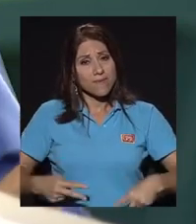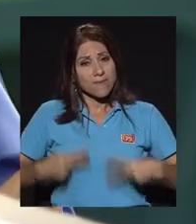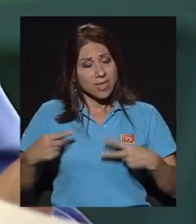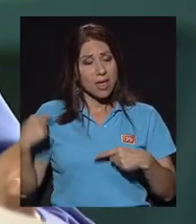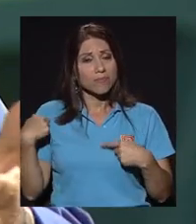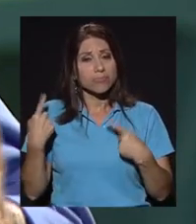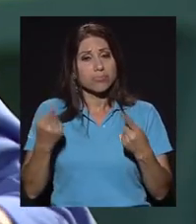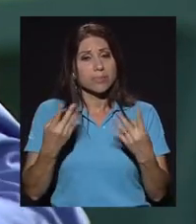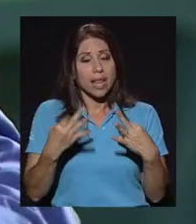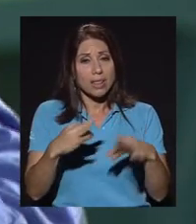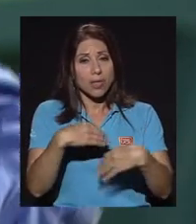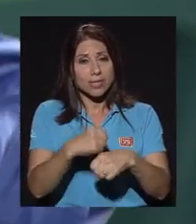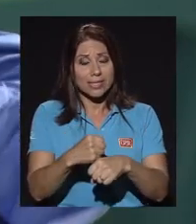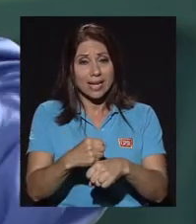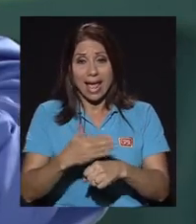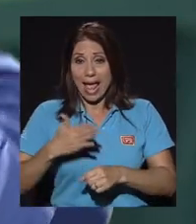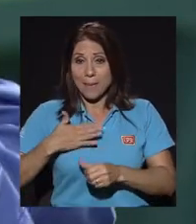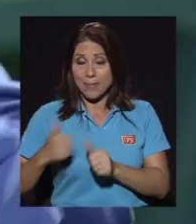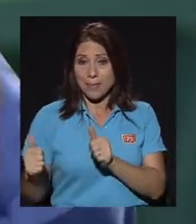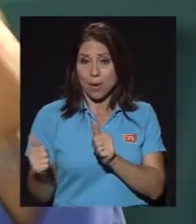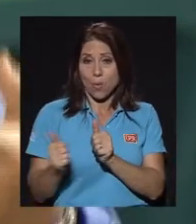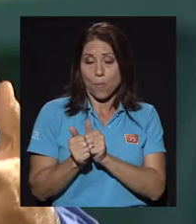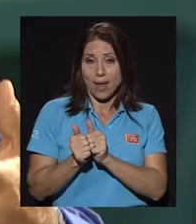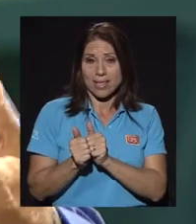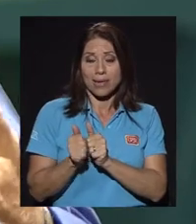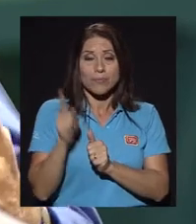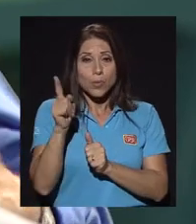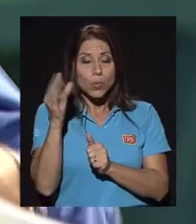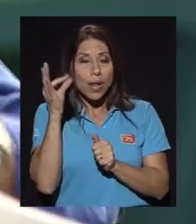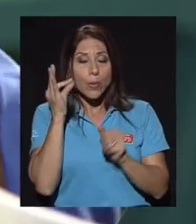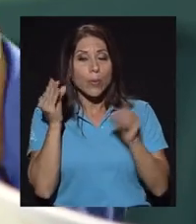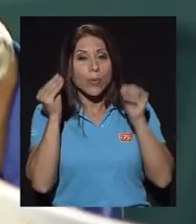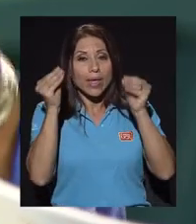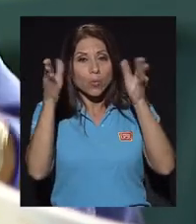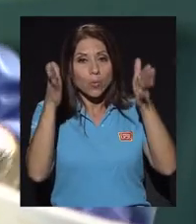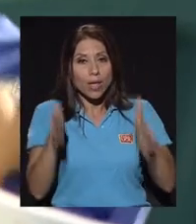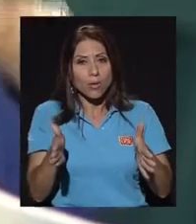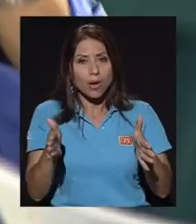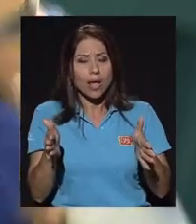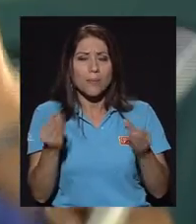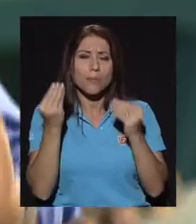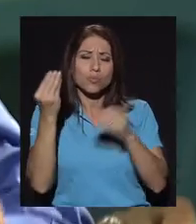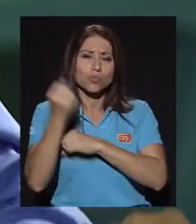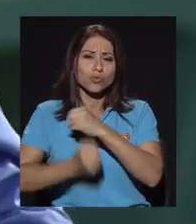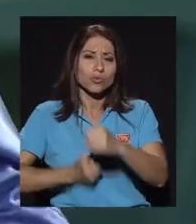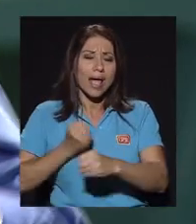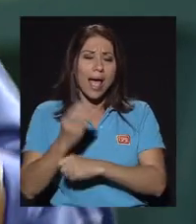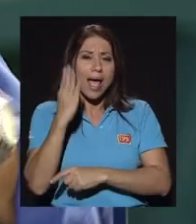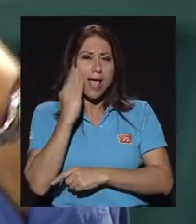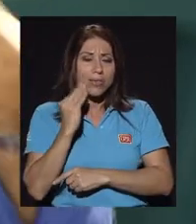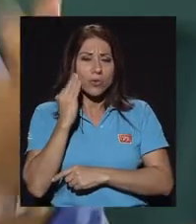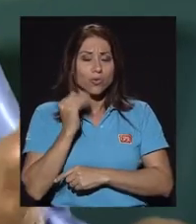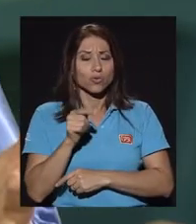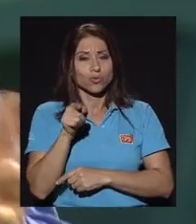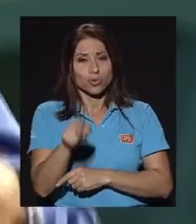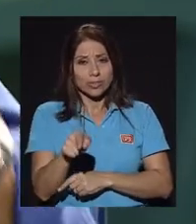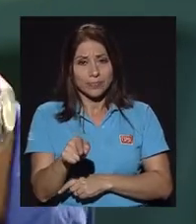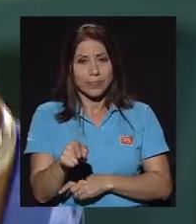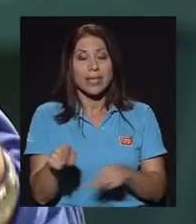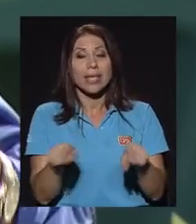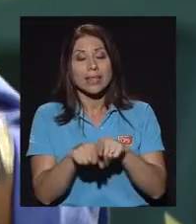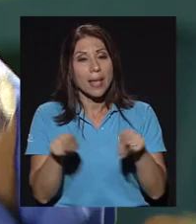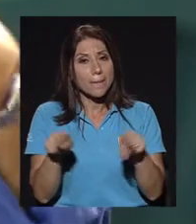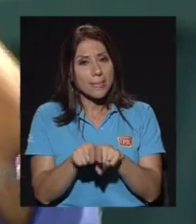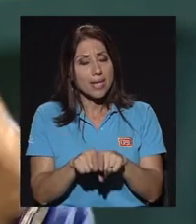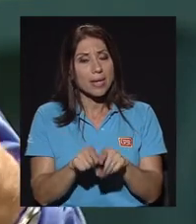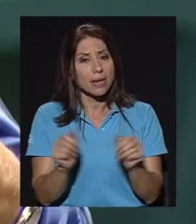Me acompañan en la fórmula una educadora con años de trayectoria en el tema y también